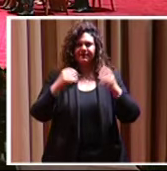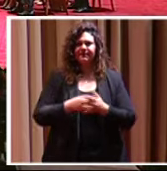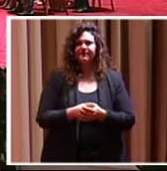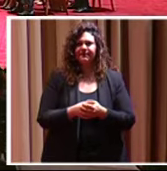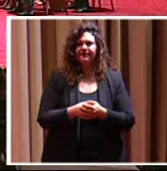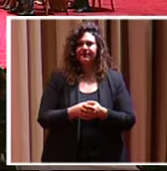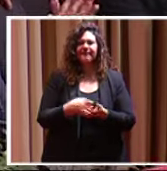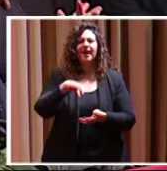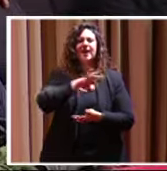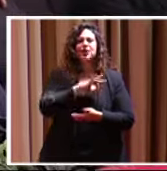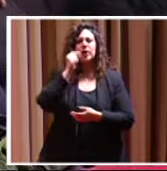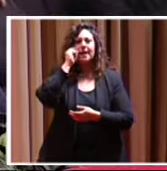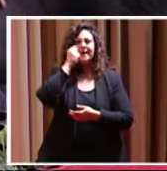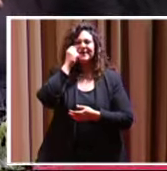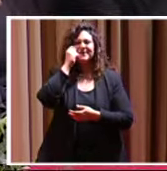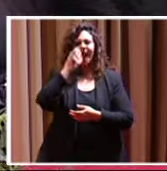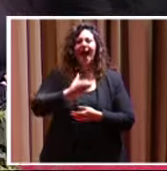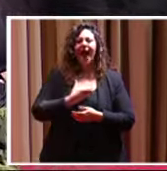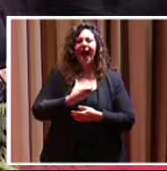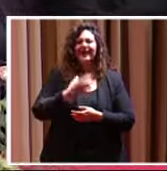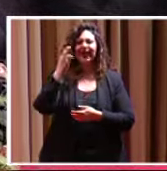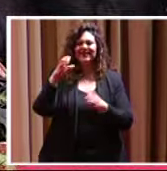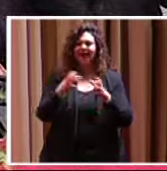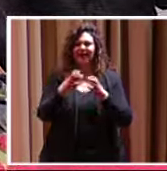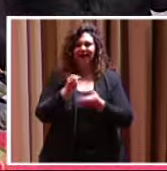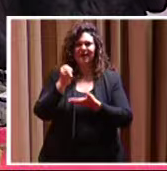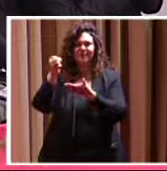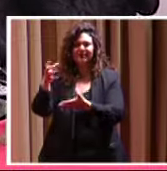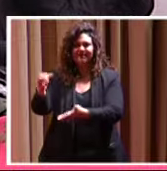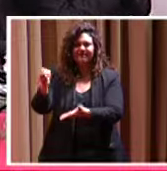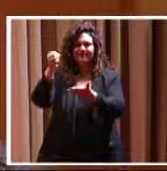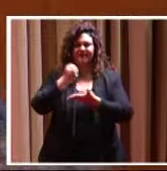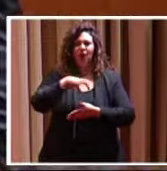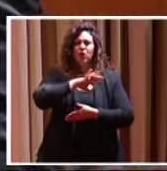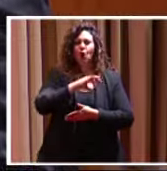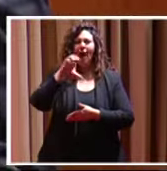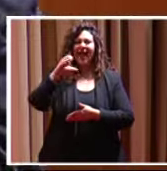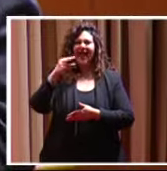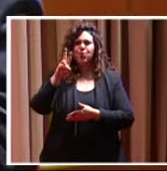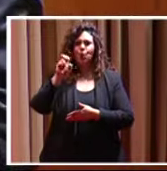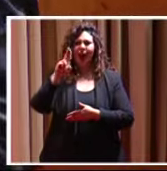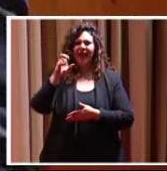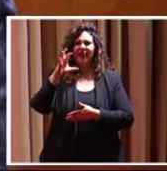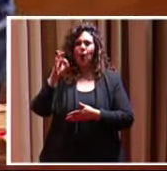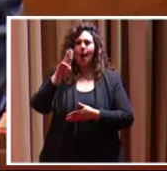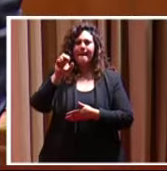Entrega doña Marifran Carazo, alcaldesa de Granada. Recoge don Eduardo Peralta de Ana.